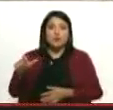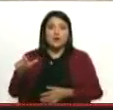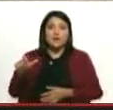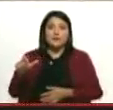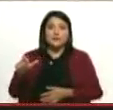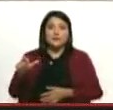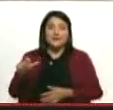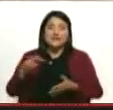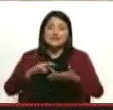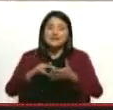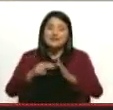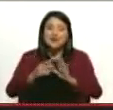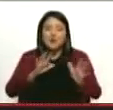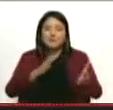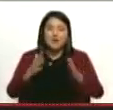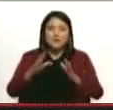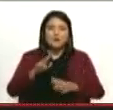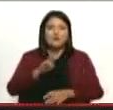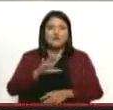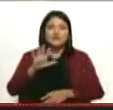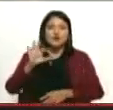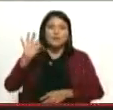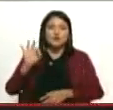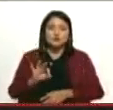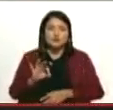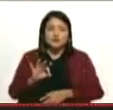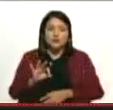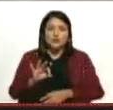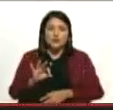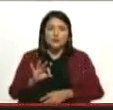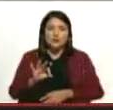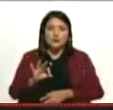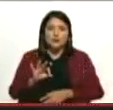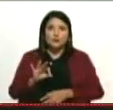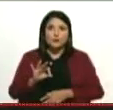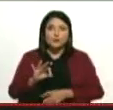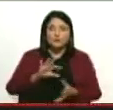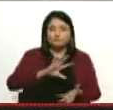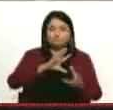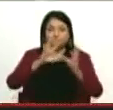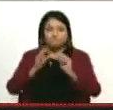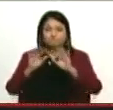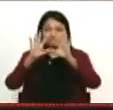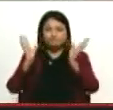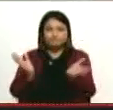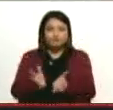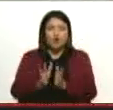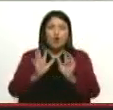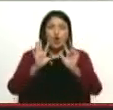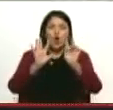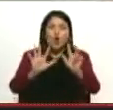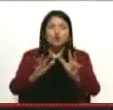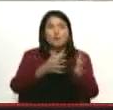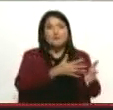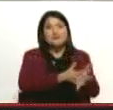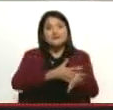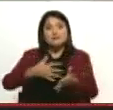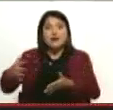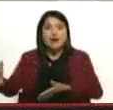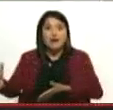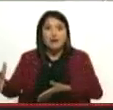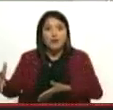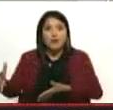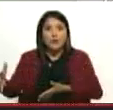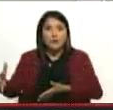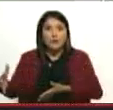representa 25% de los ocho millones de personas que existen en el mundo tenemos que crear